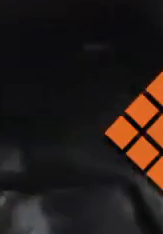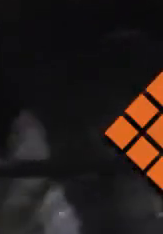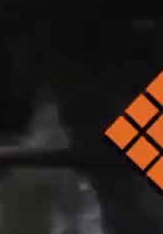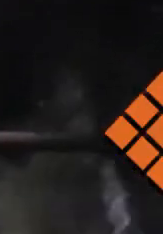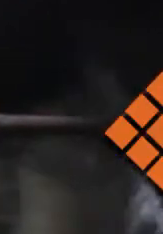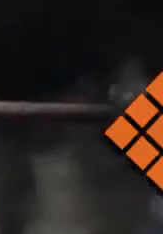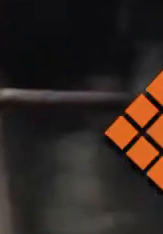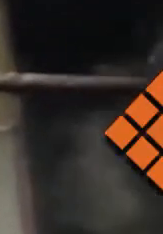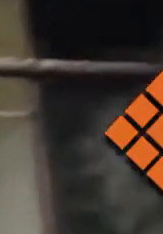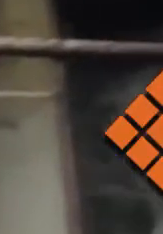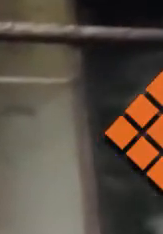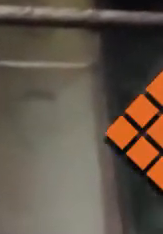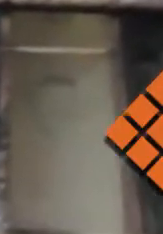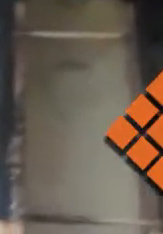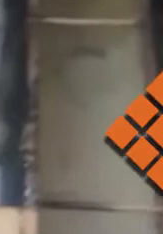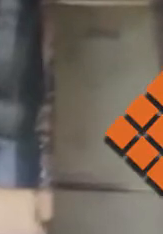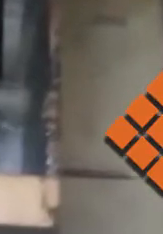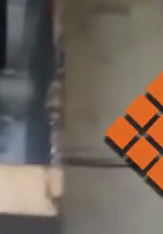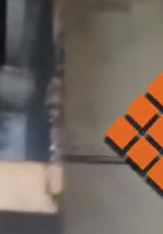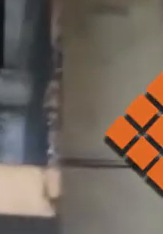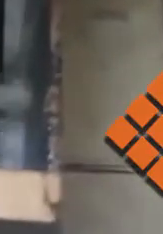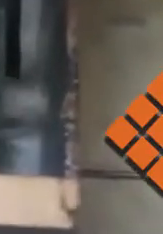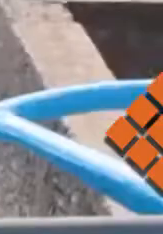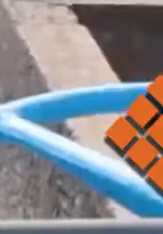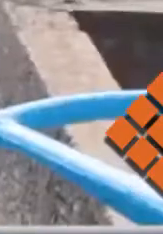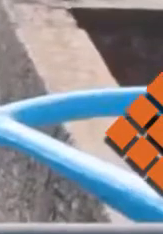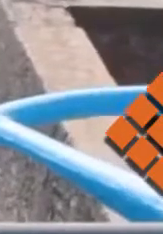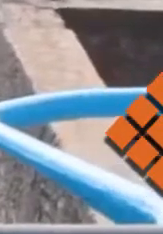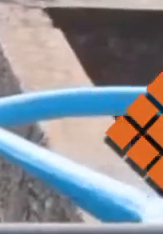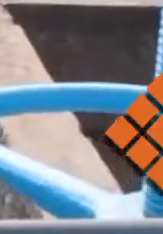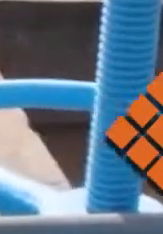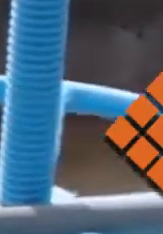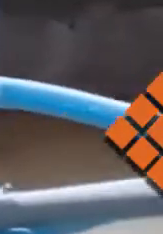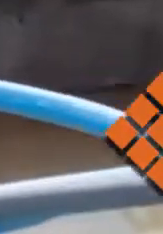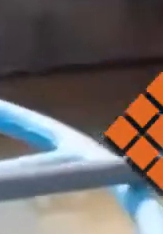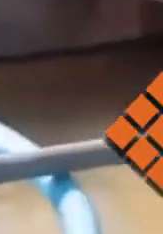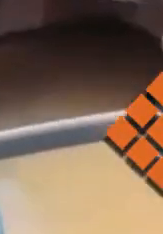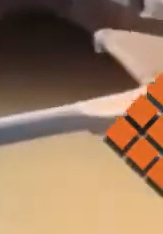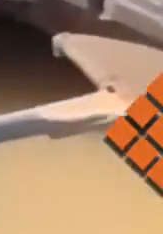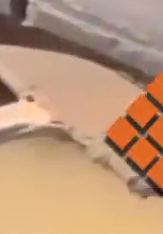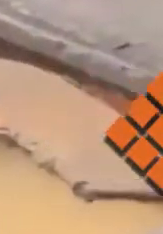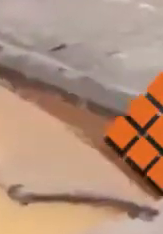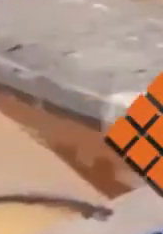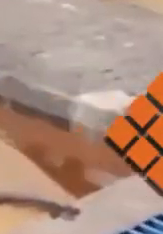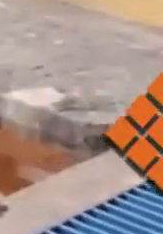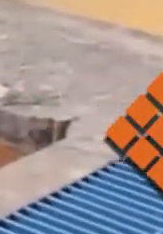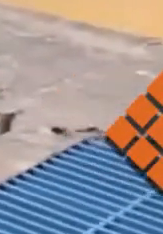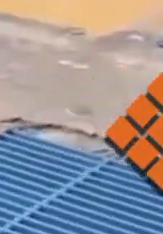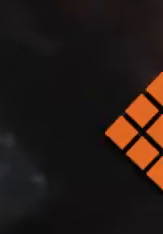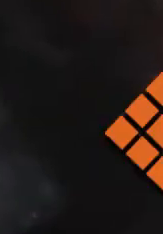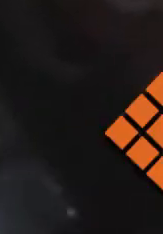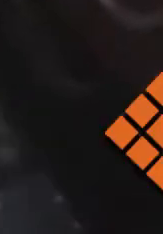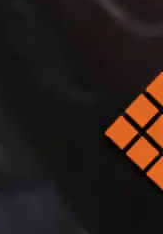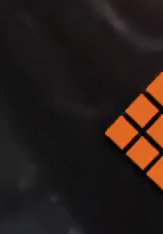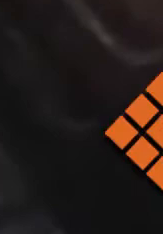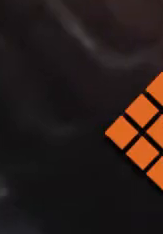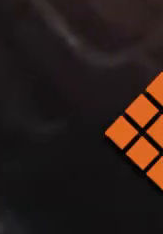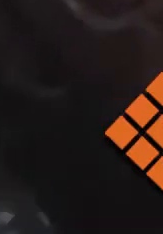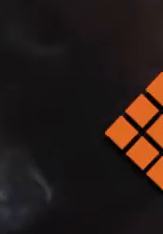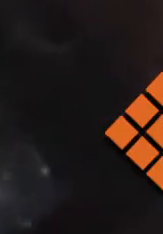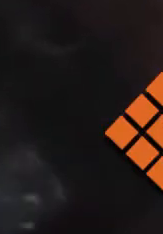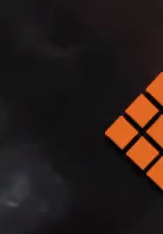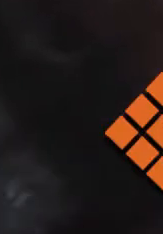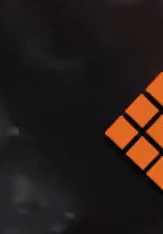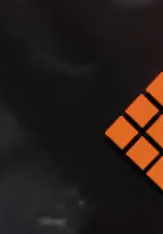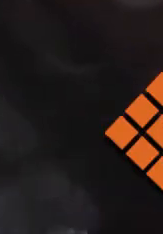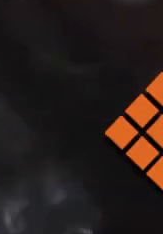en viviendas y negocios que utilicen menos de 120 metros cúbicos durante la contingencia sanitaria y hasta un mes después de que finalice. Esta